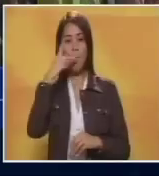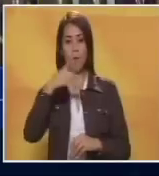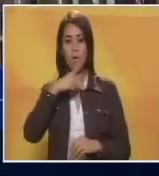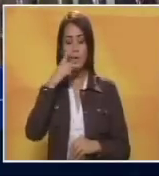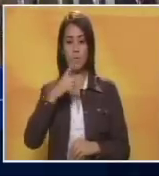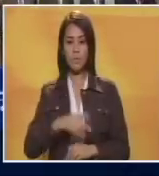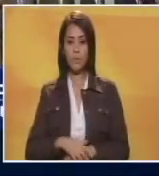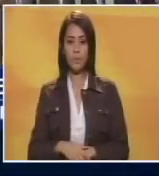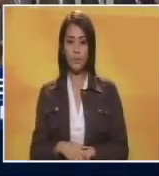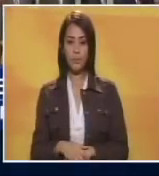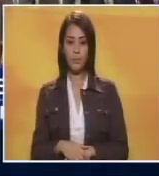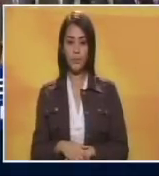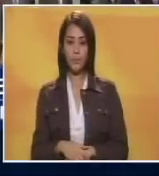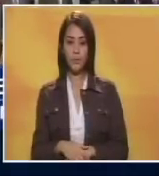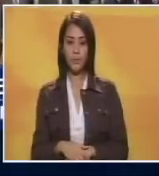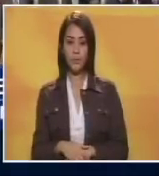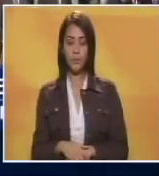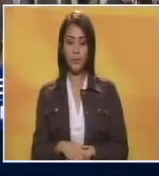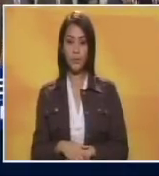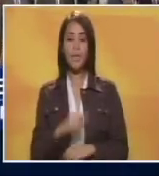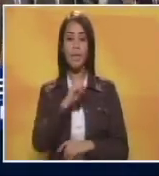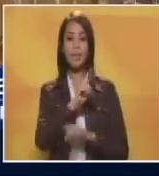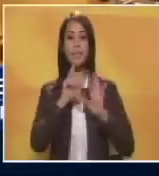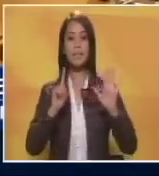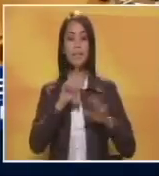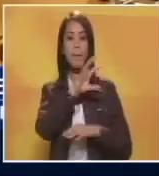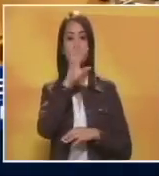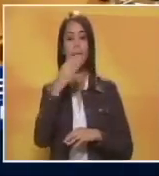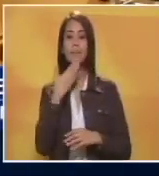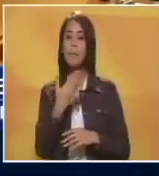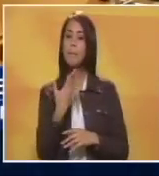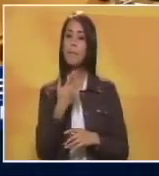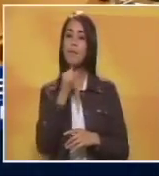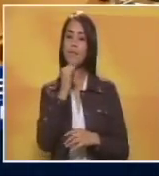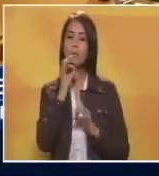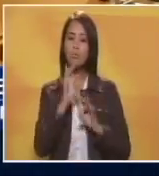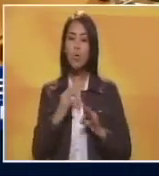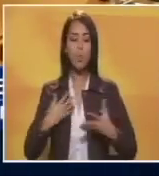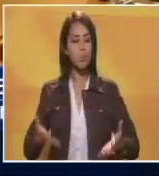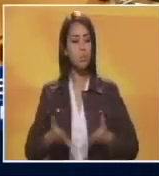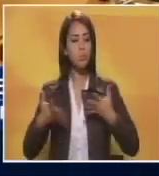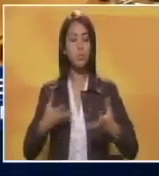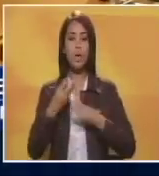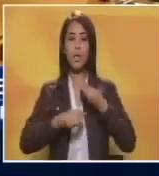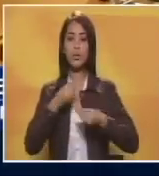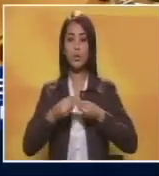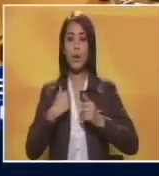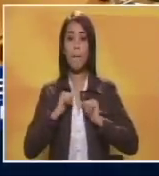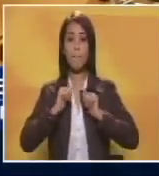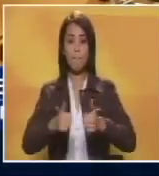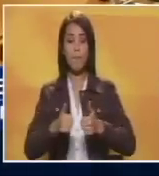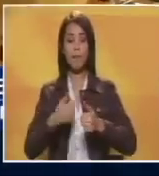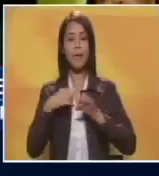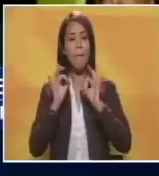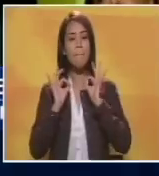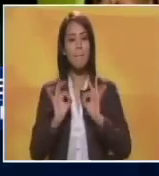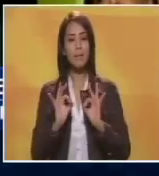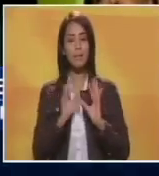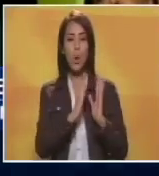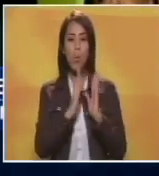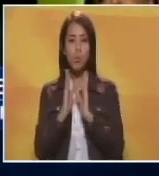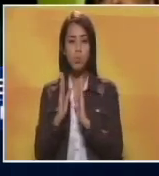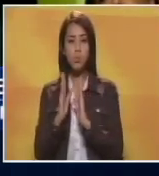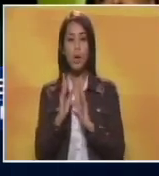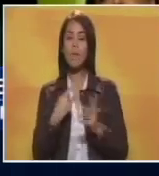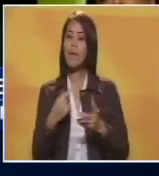políticos. Las 16 naciones expresaron su determinación de seguir impulsando acciones e iniciativas, especialmente en la Organización